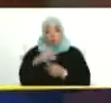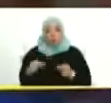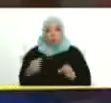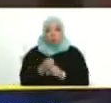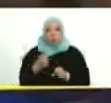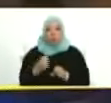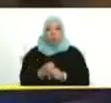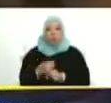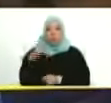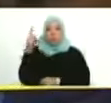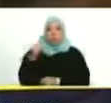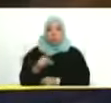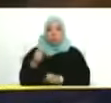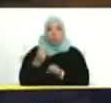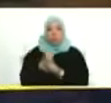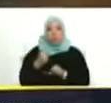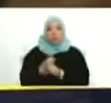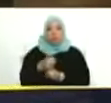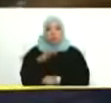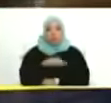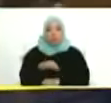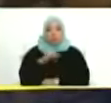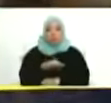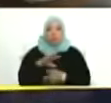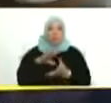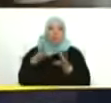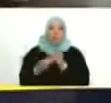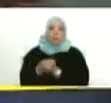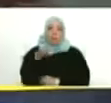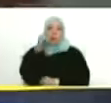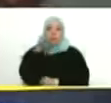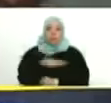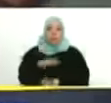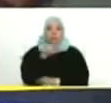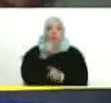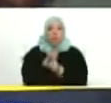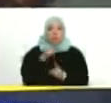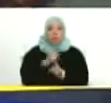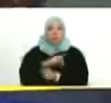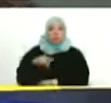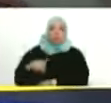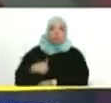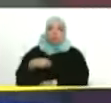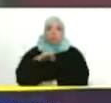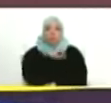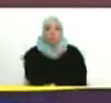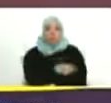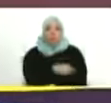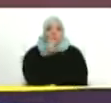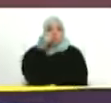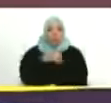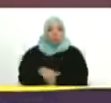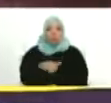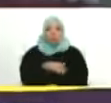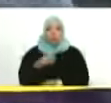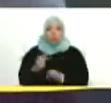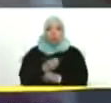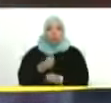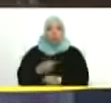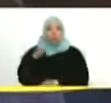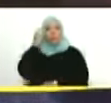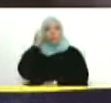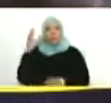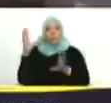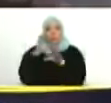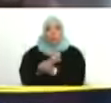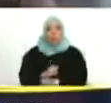la focalización y sobre todo la transferencia de competencia a nuestro poder popular, que están día y noche